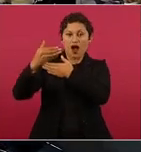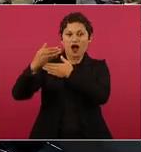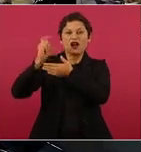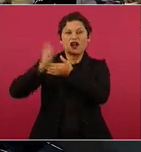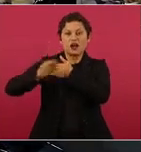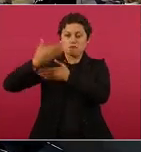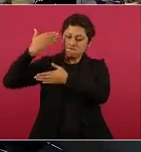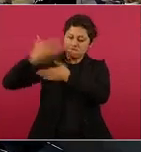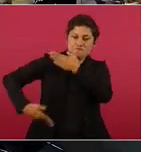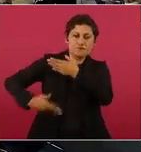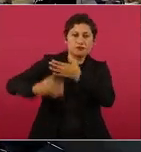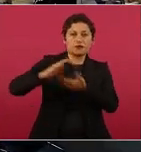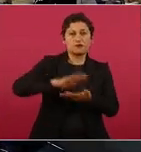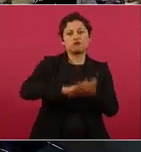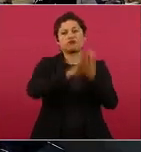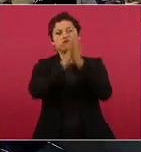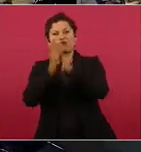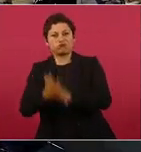una transformación.